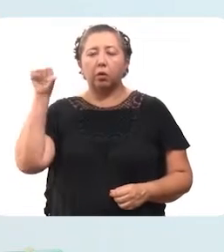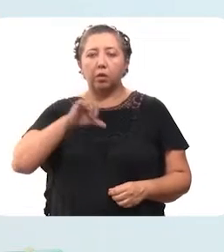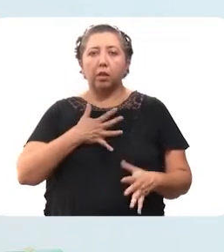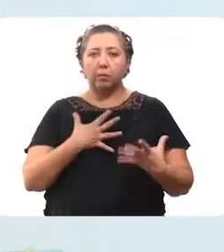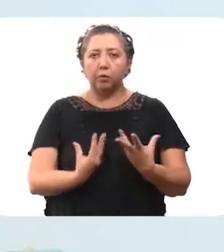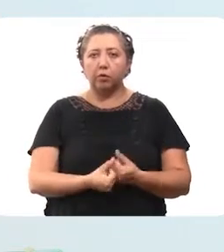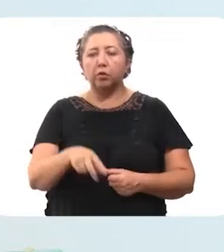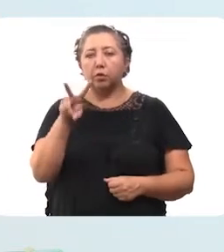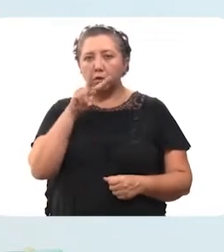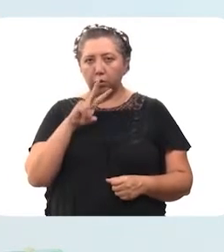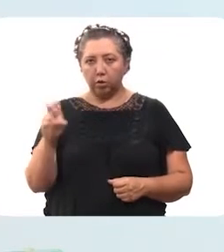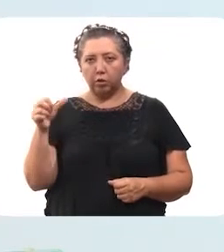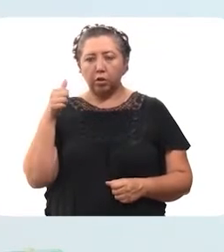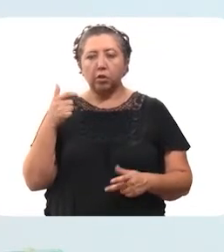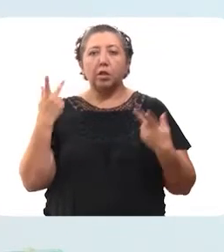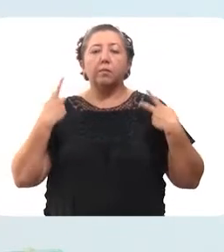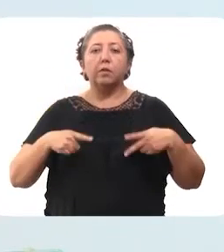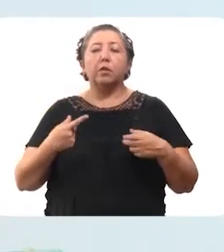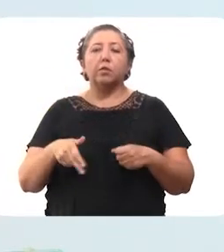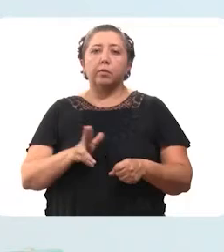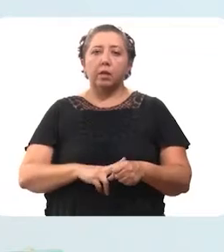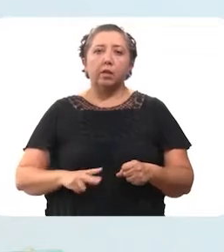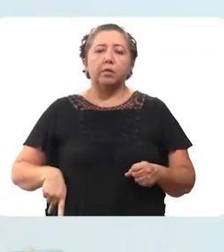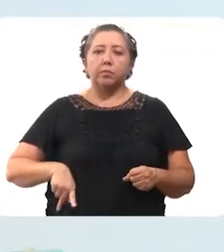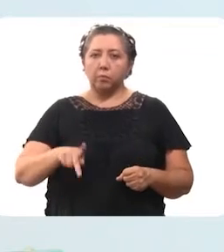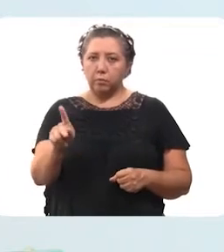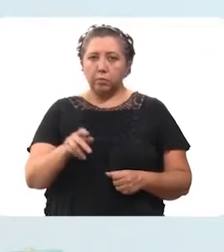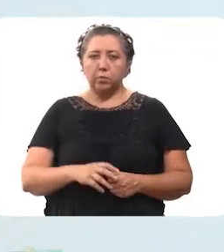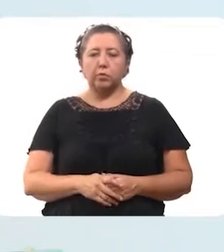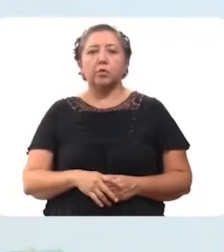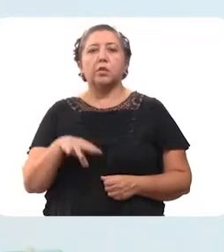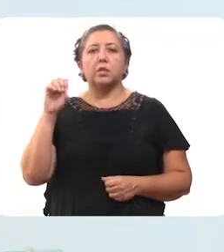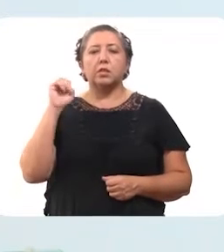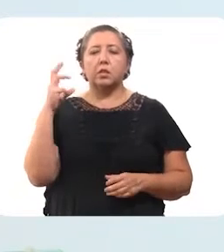El día de hoy tenemos 206 pacientes en hospitales públicos.